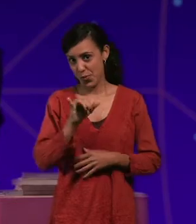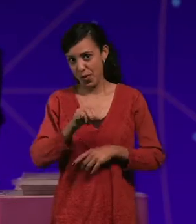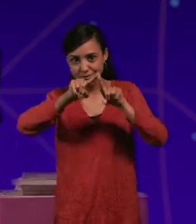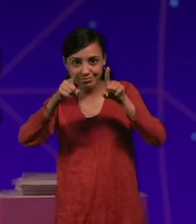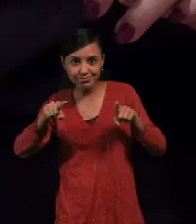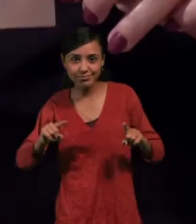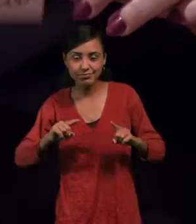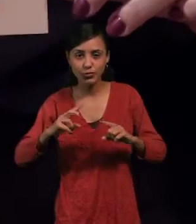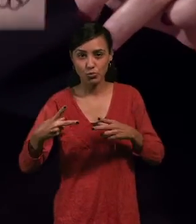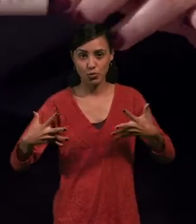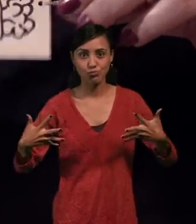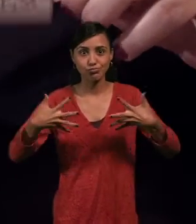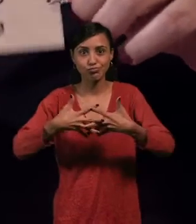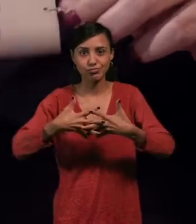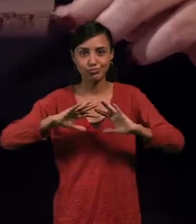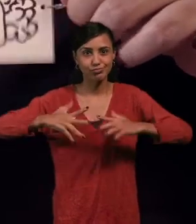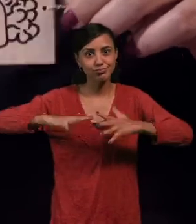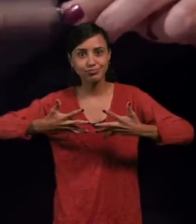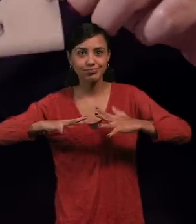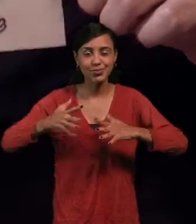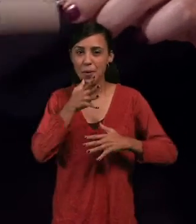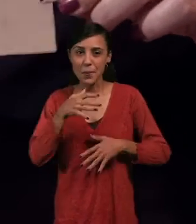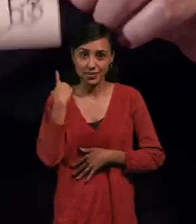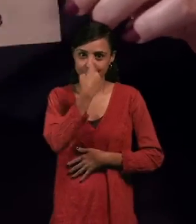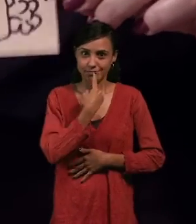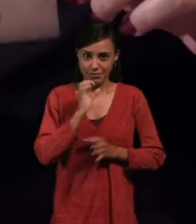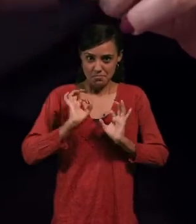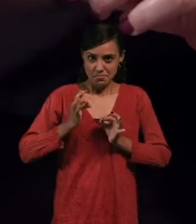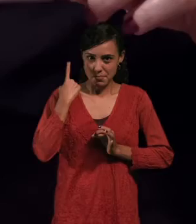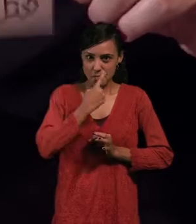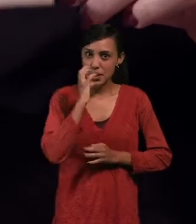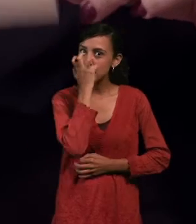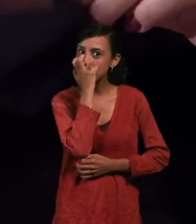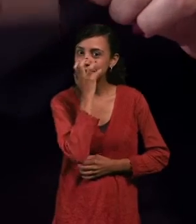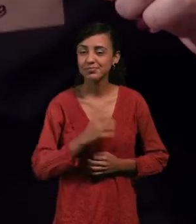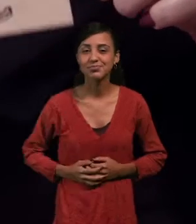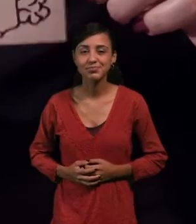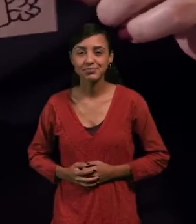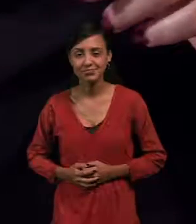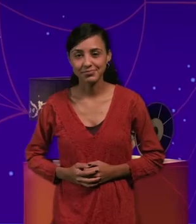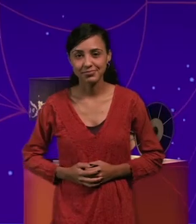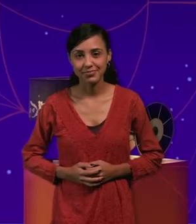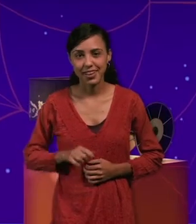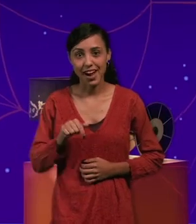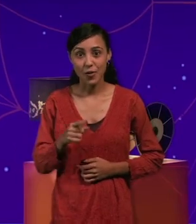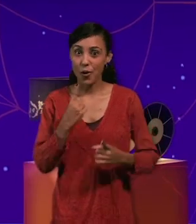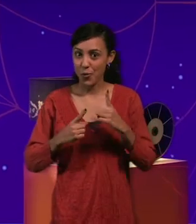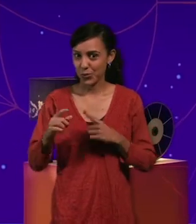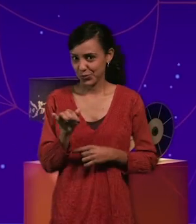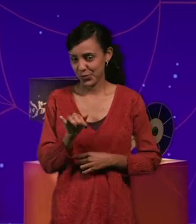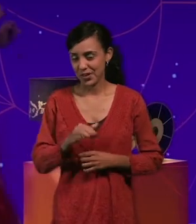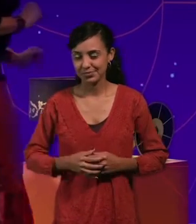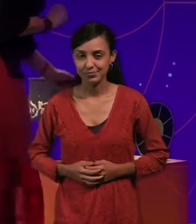Cuando unimos, todos los rasgos de la cara quedan dentro de la cara. Ahora vamos a ver uno muy interesante.